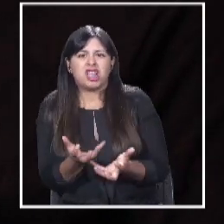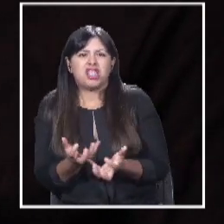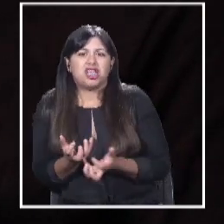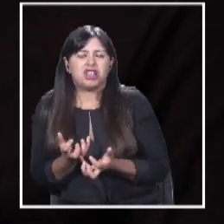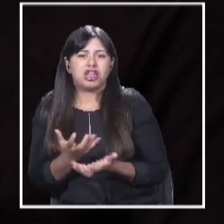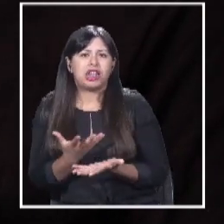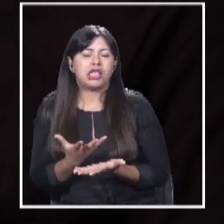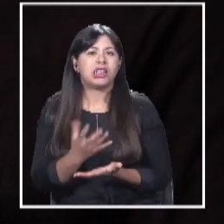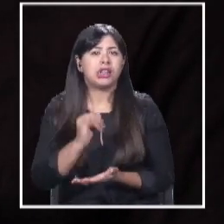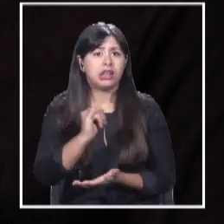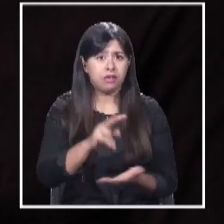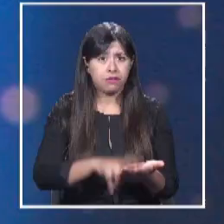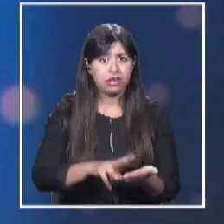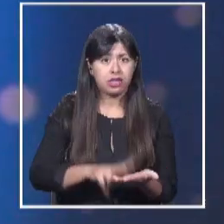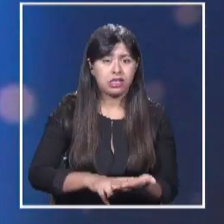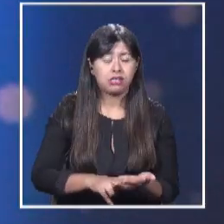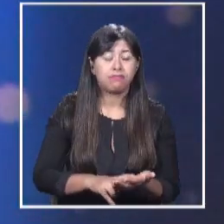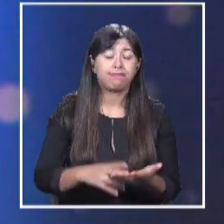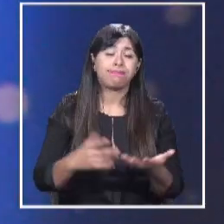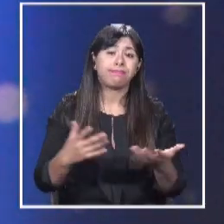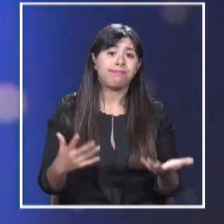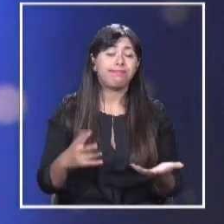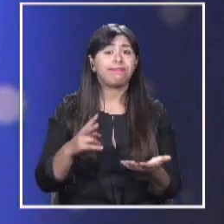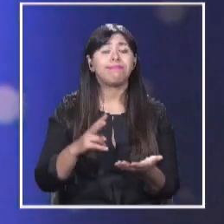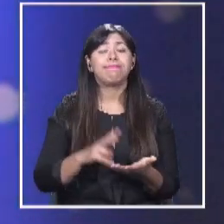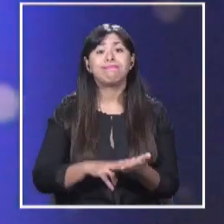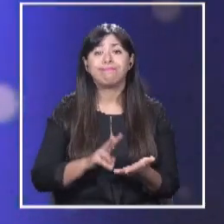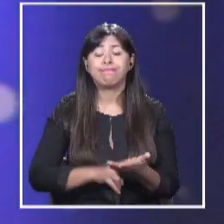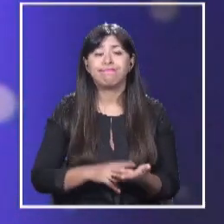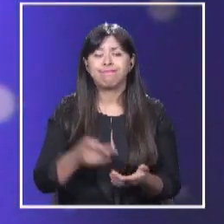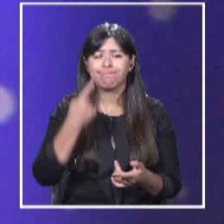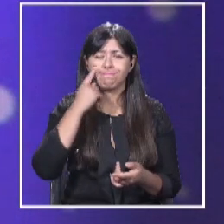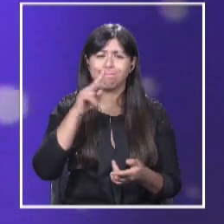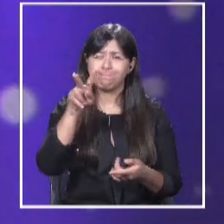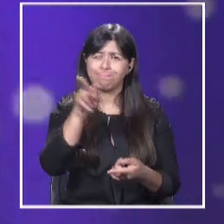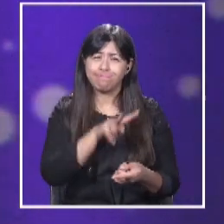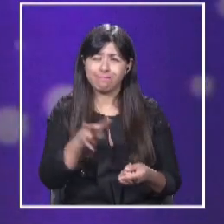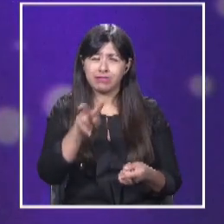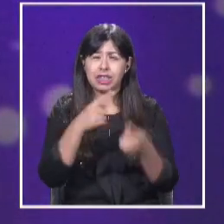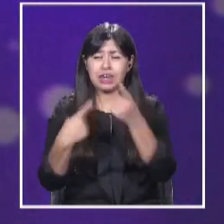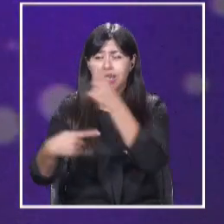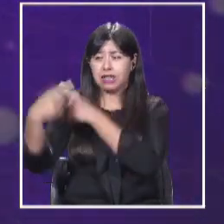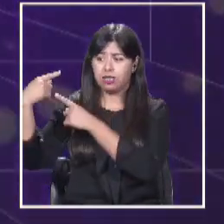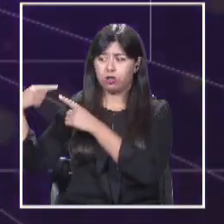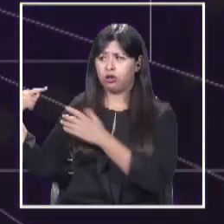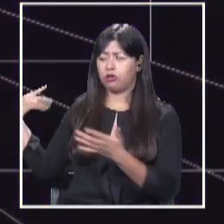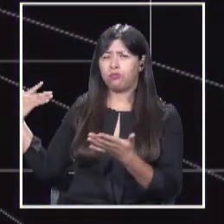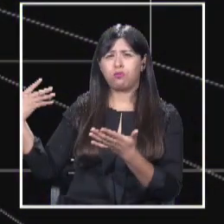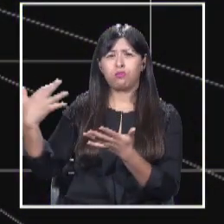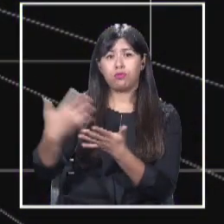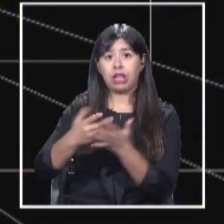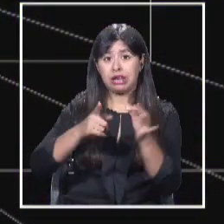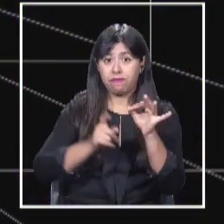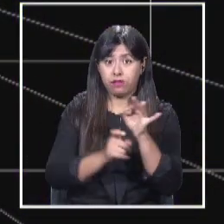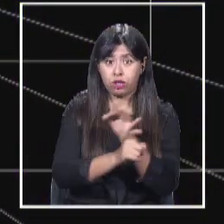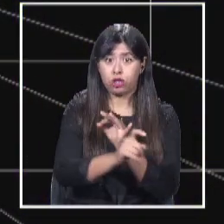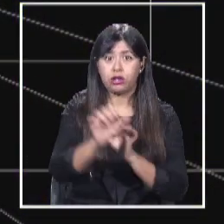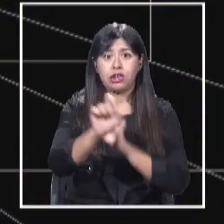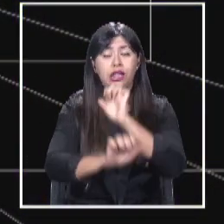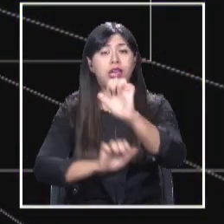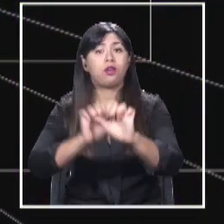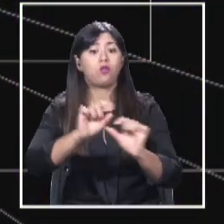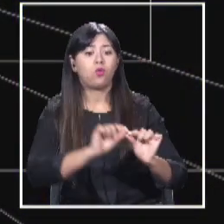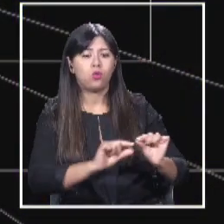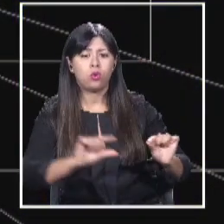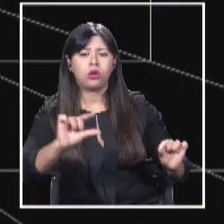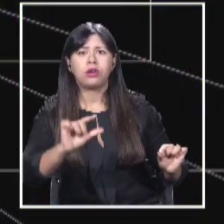tan egoísta? Pues la verdad es que desde el punto de vista de la biología evolutiva la historia es diferente. Si nos comparamos con el resto de los